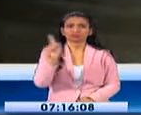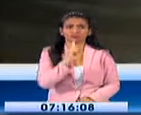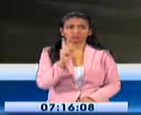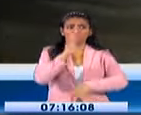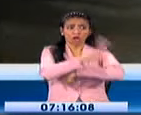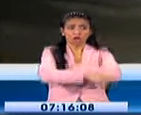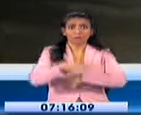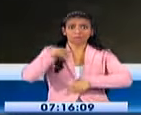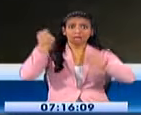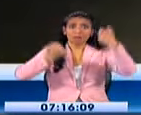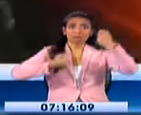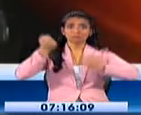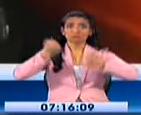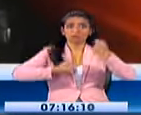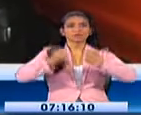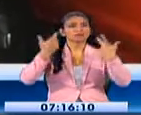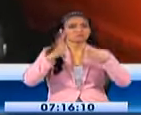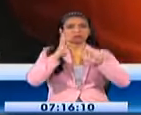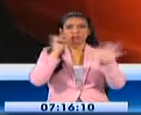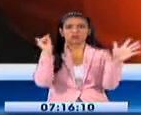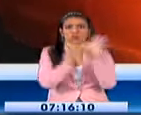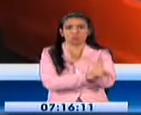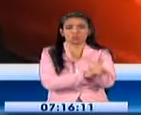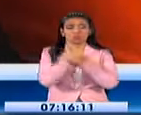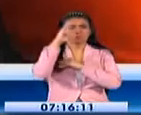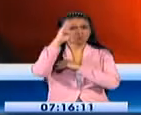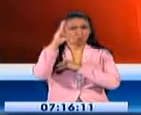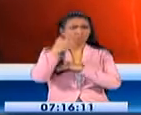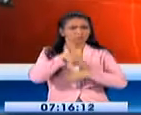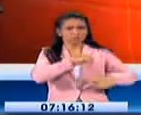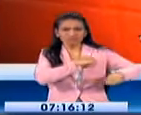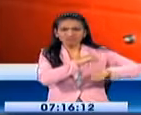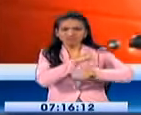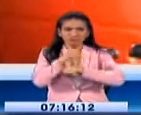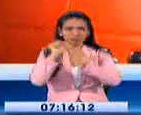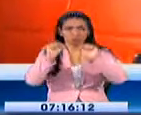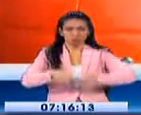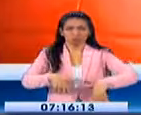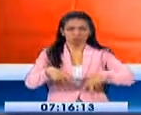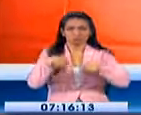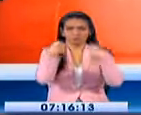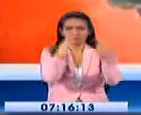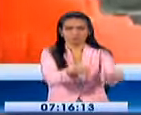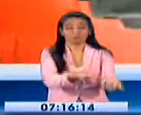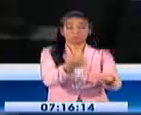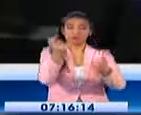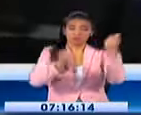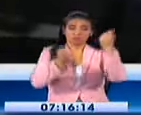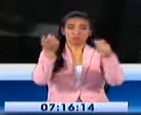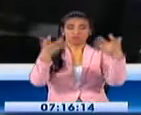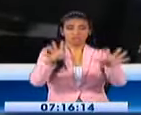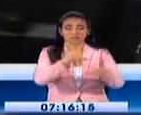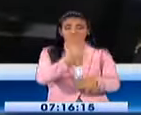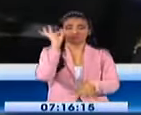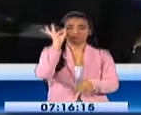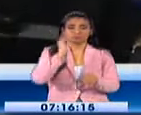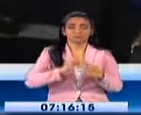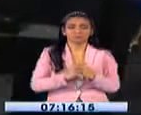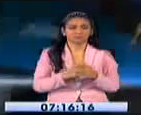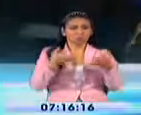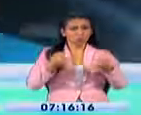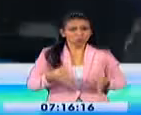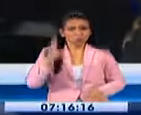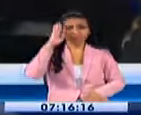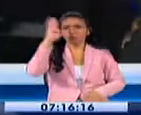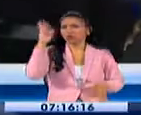su camioneta. La policía motorizada logró realizar un operativo y recuperaron el automotor. Se montó un operativo